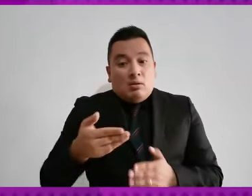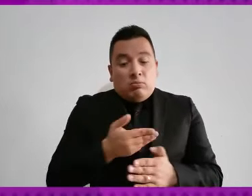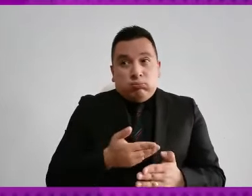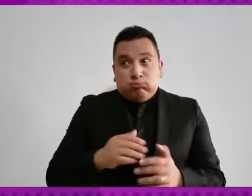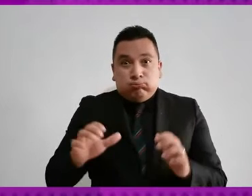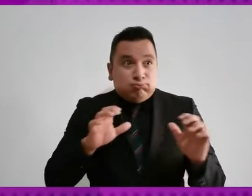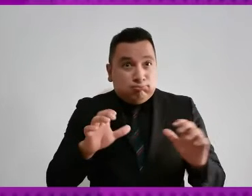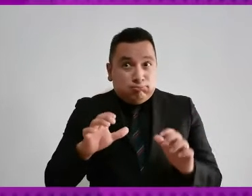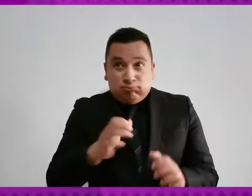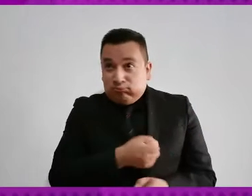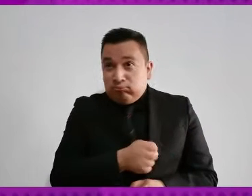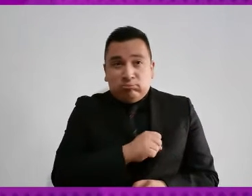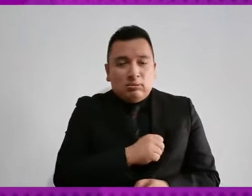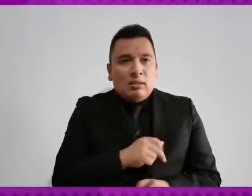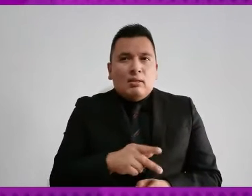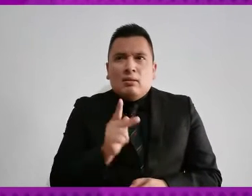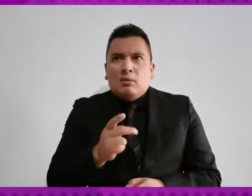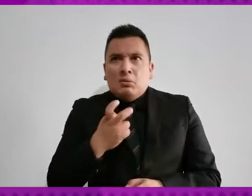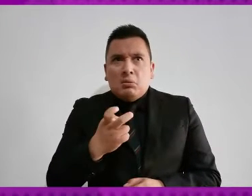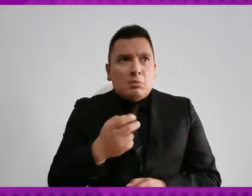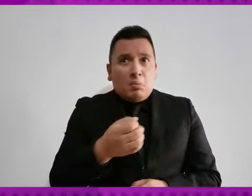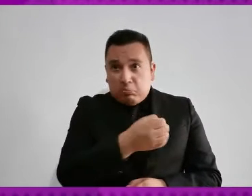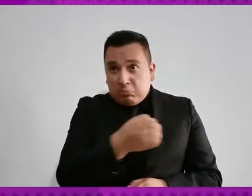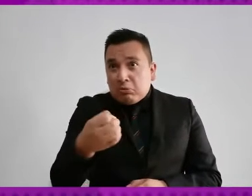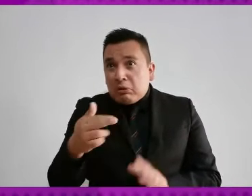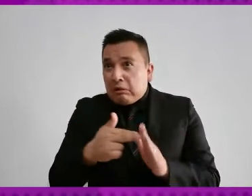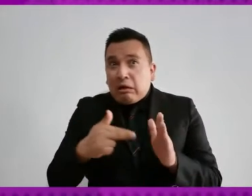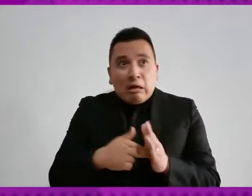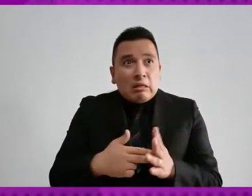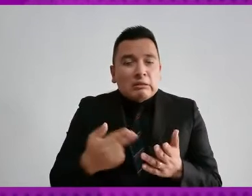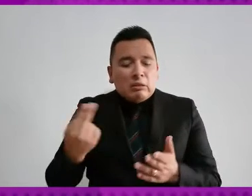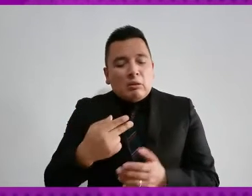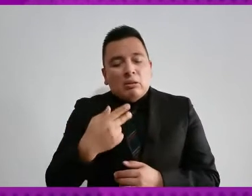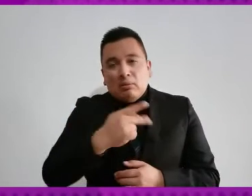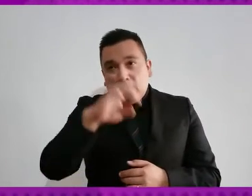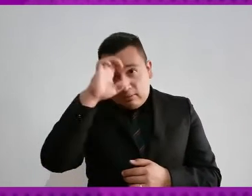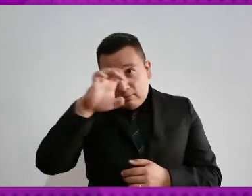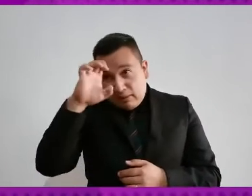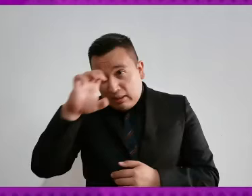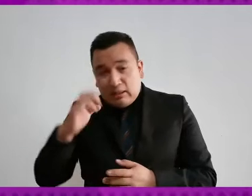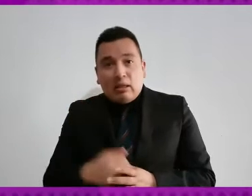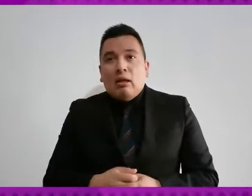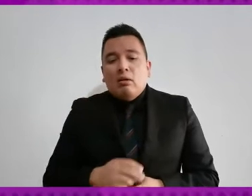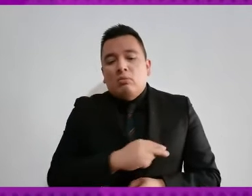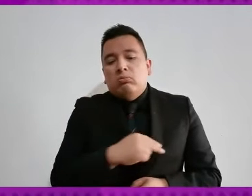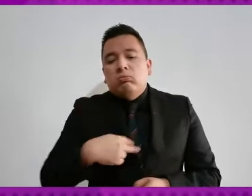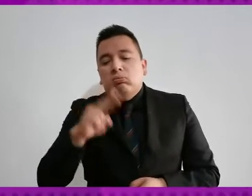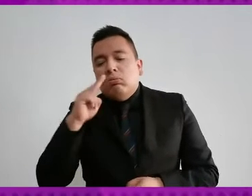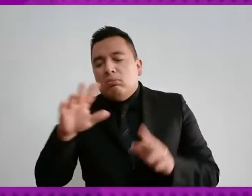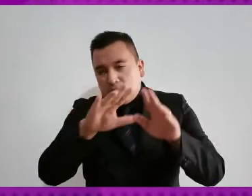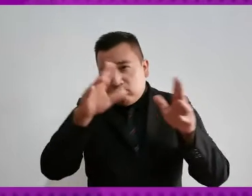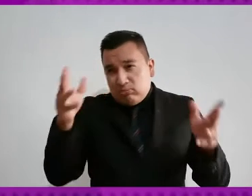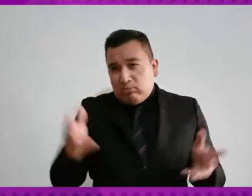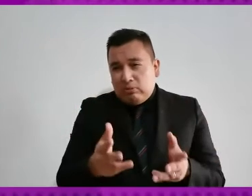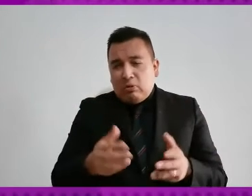sanitarias operaron, pero no podrían haber operado esas medidas sanitarias sin las diferentes experiencias que fuimos observando en el mundo, desde luego